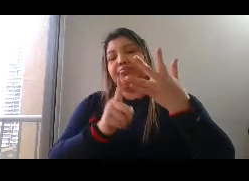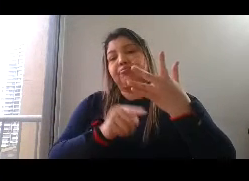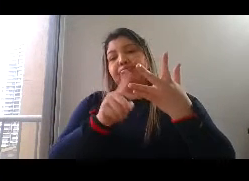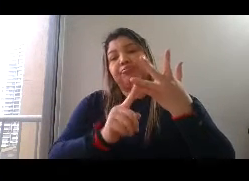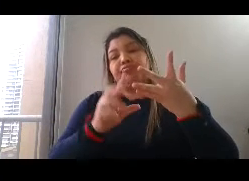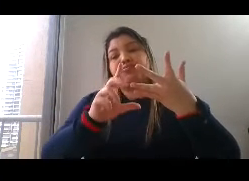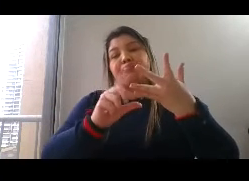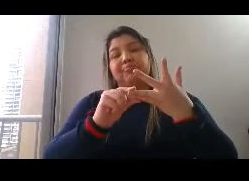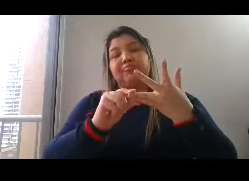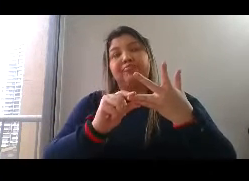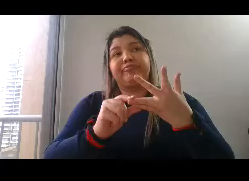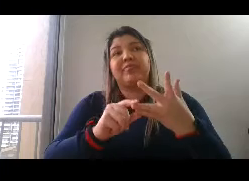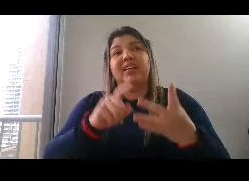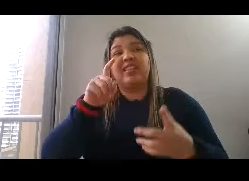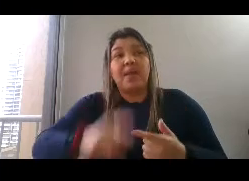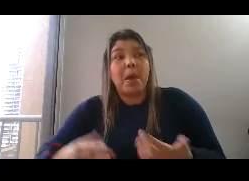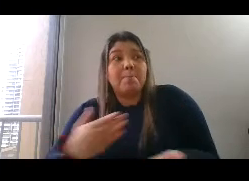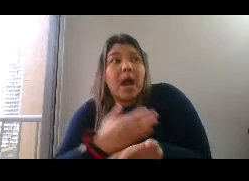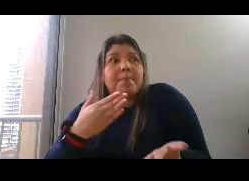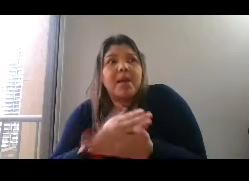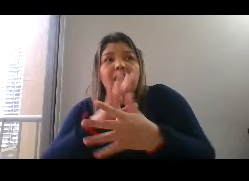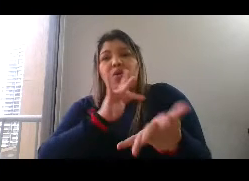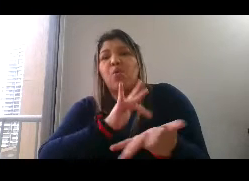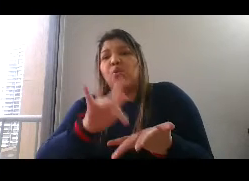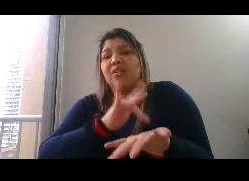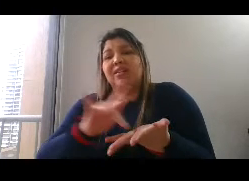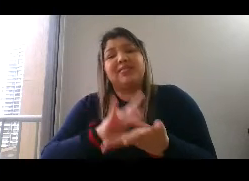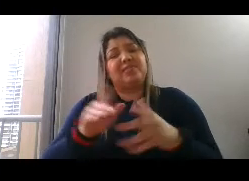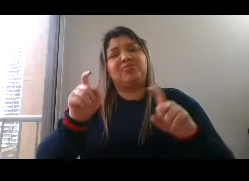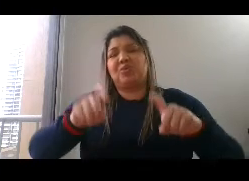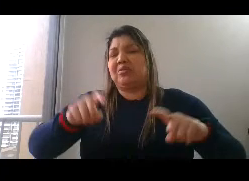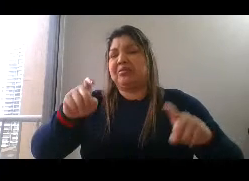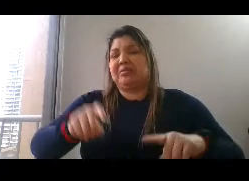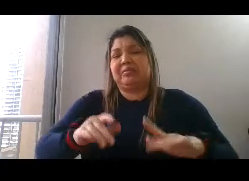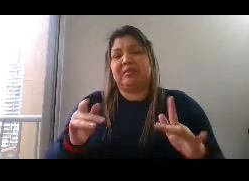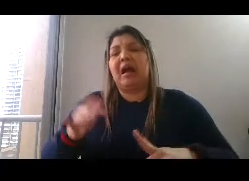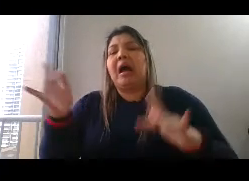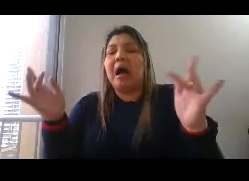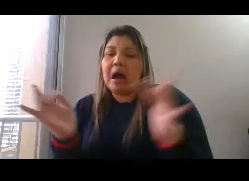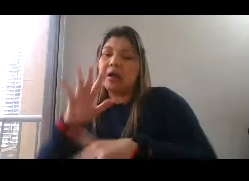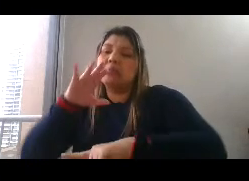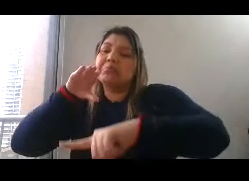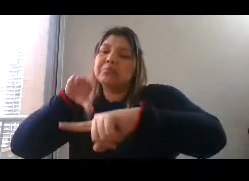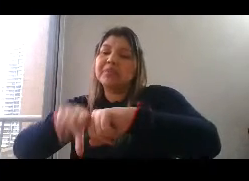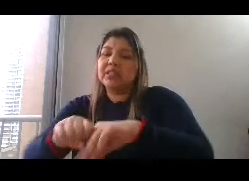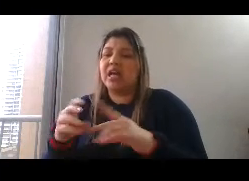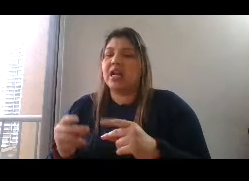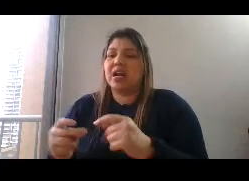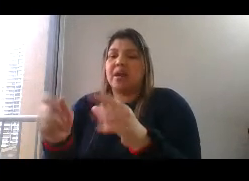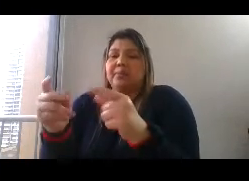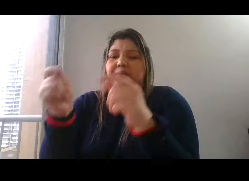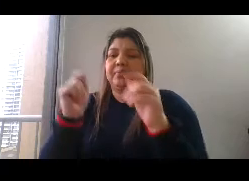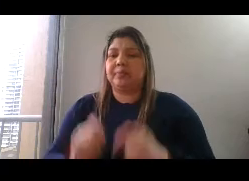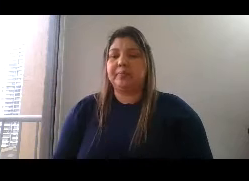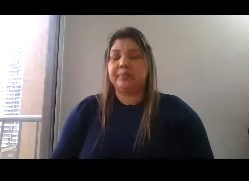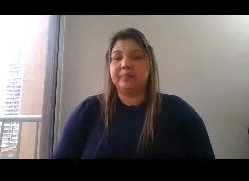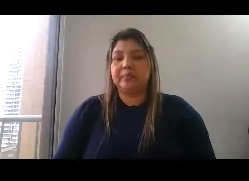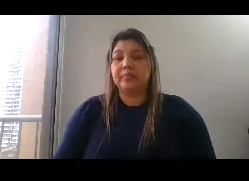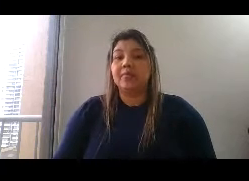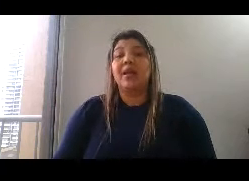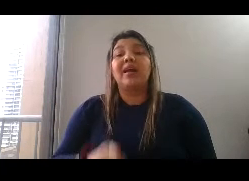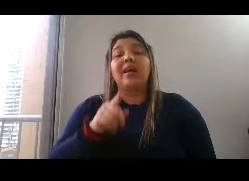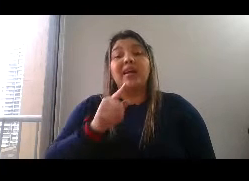urgencia cuando realmente lo requieran, ¿cierto? O sea, que quien está requiriendo estos servicios de urgencia serían esos pacientes que